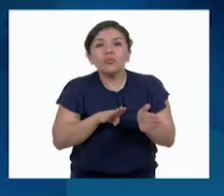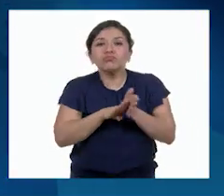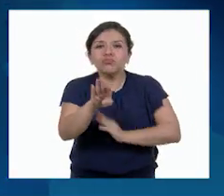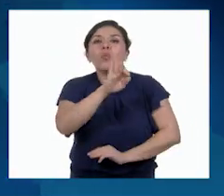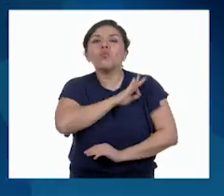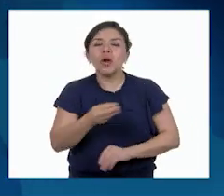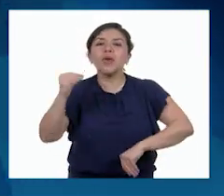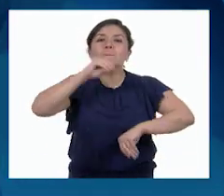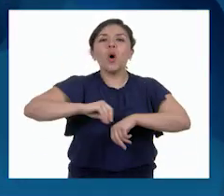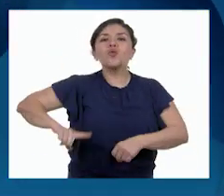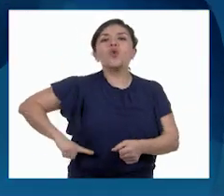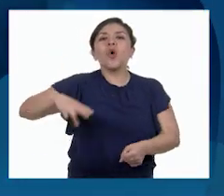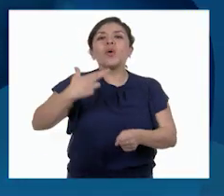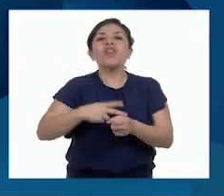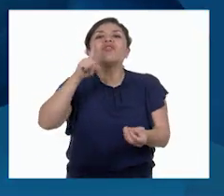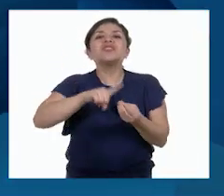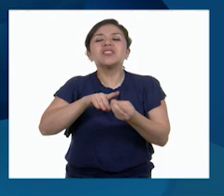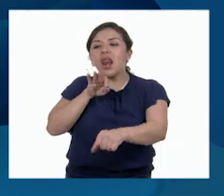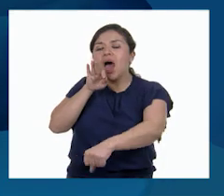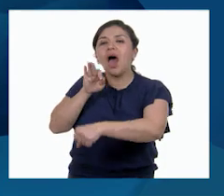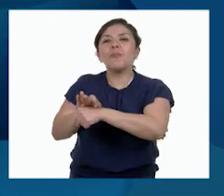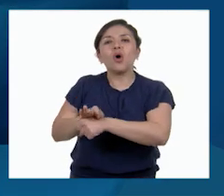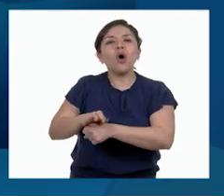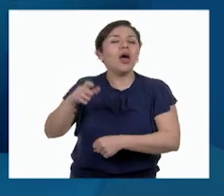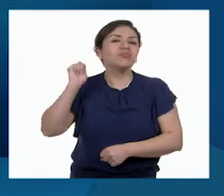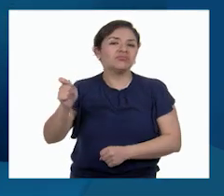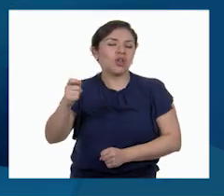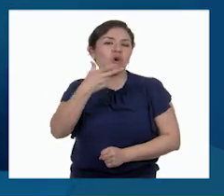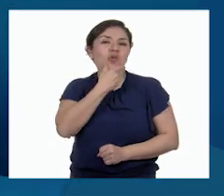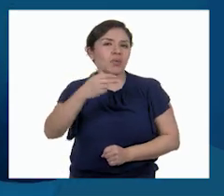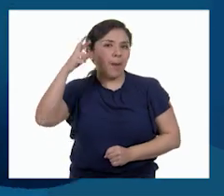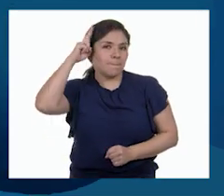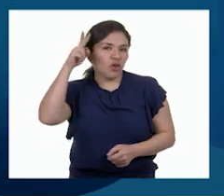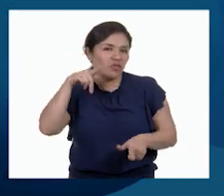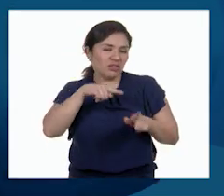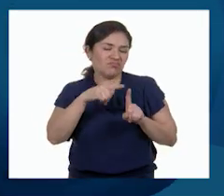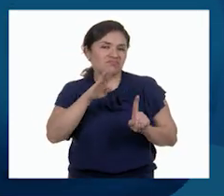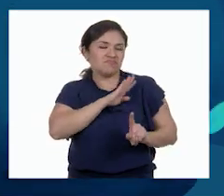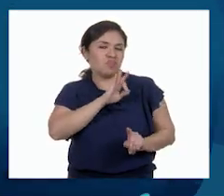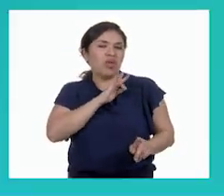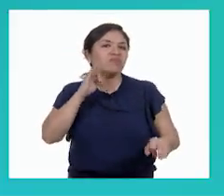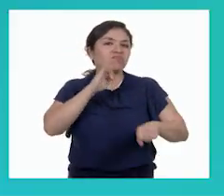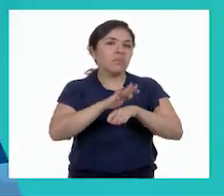como gobernador el candidato que a Porfirio Díaz le parecía que era el más adecuado.